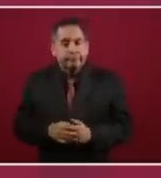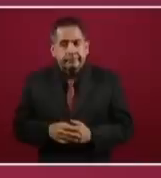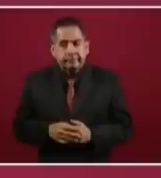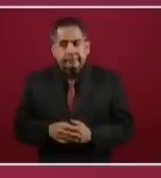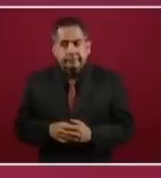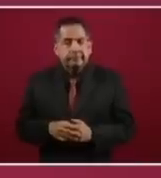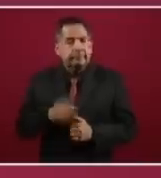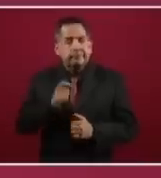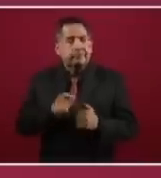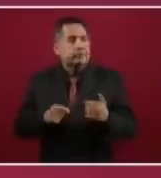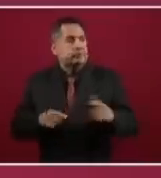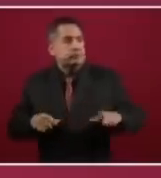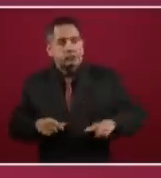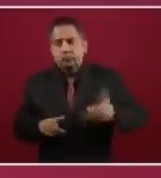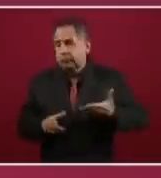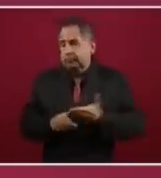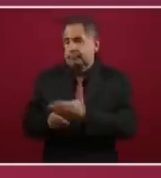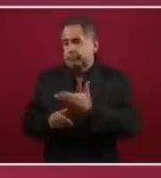la injerencia